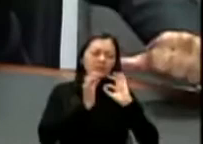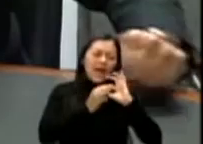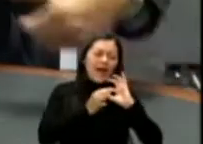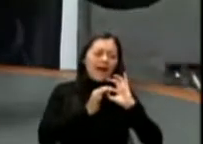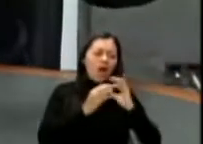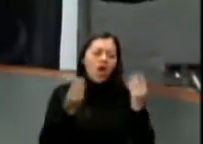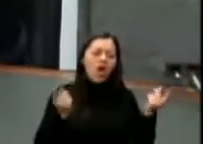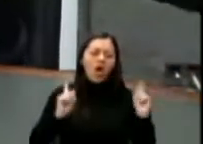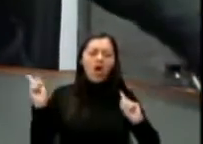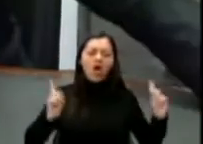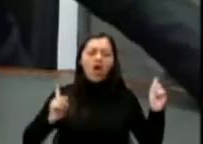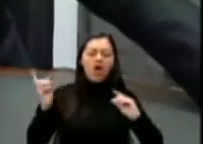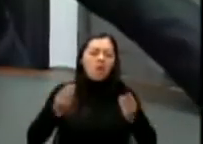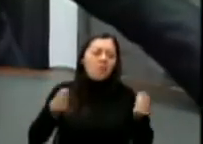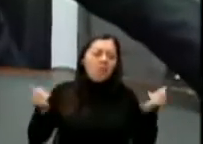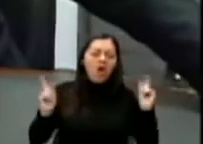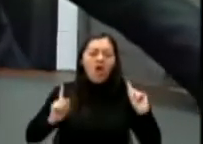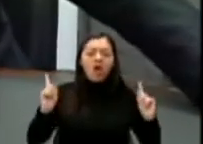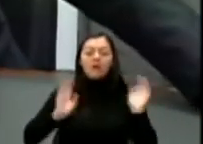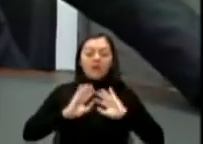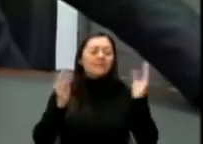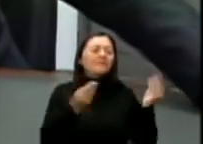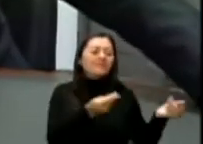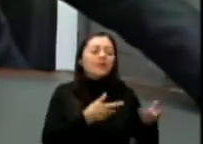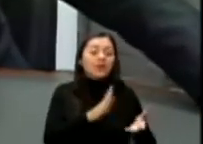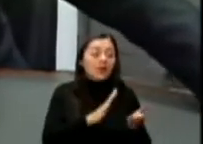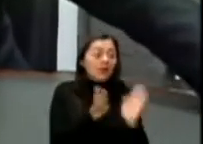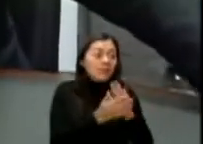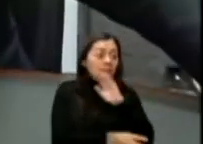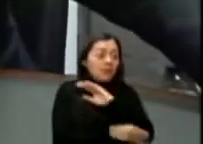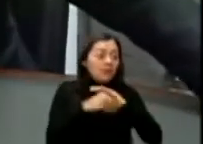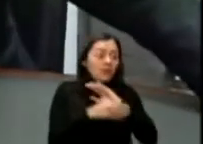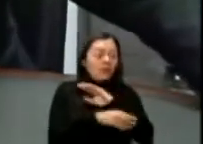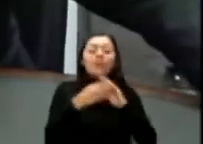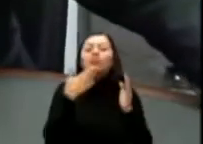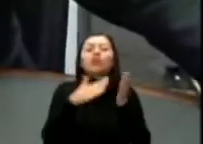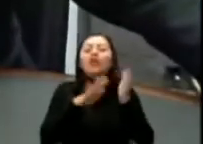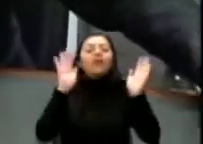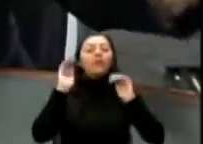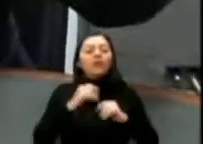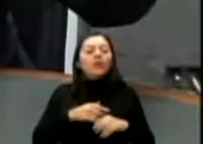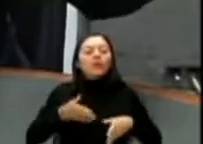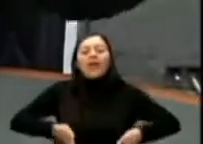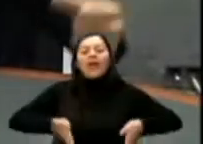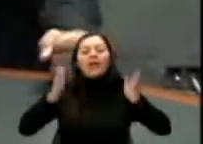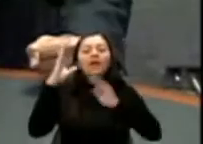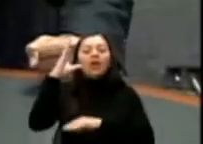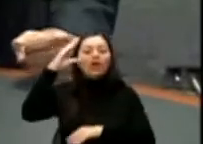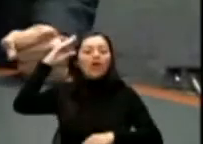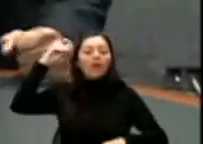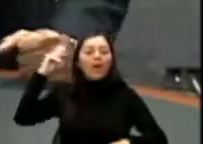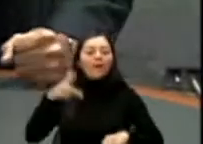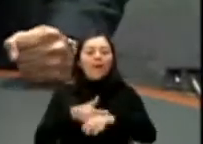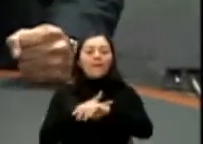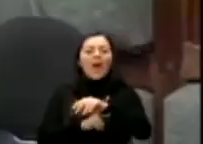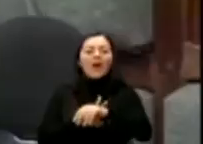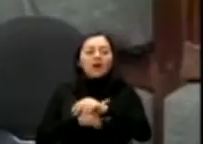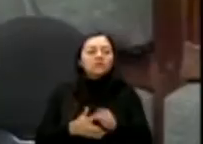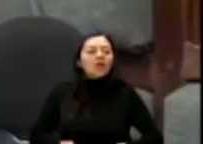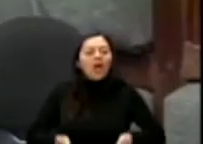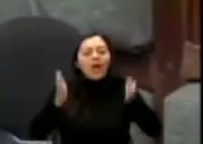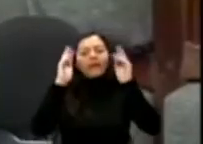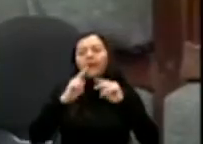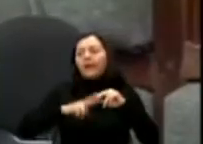se terminaba y vías vergonzosas como riobamba marca más de 100 años construyéndose por favor patria